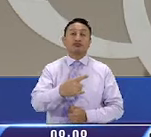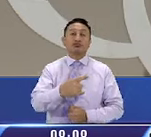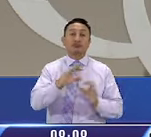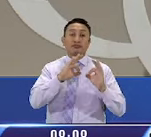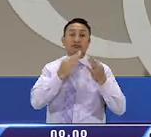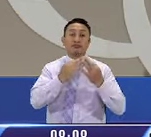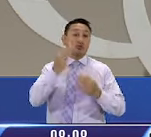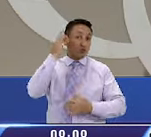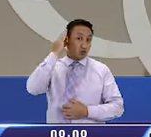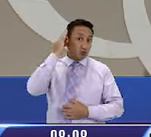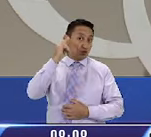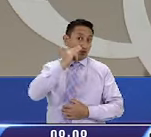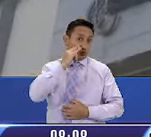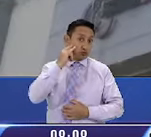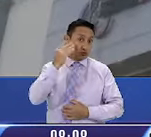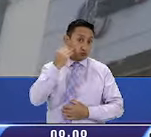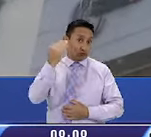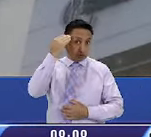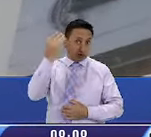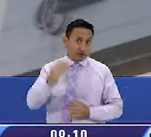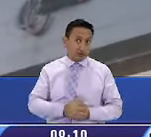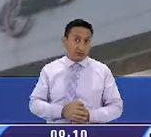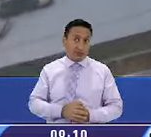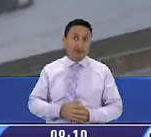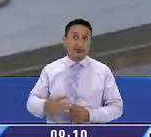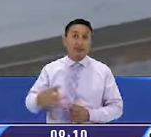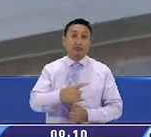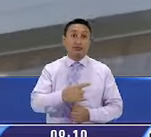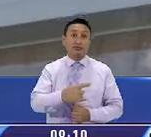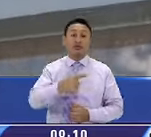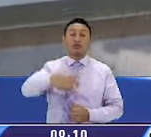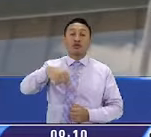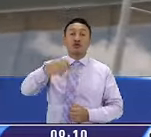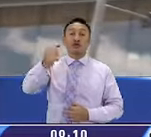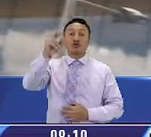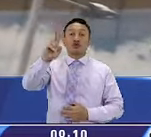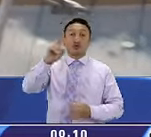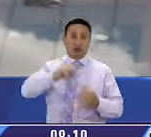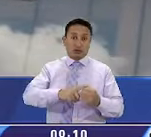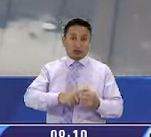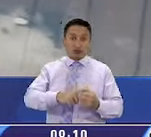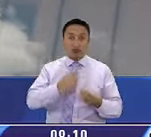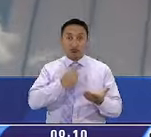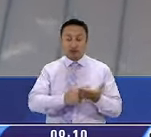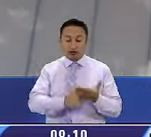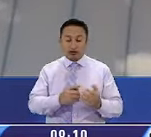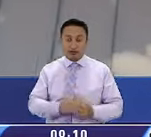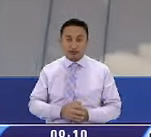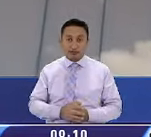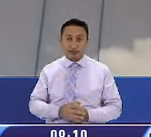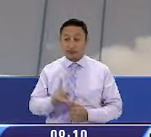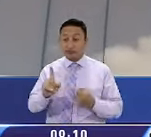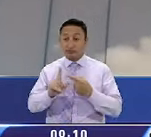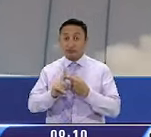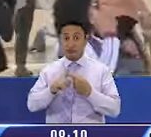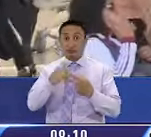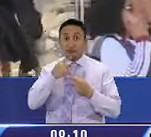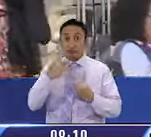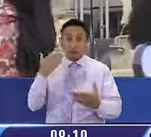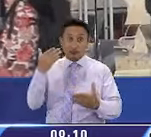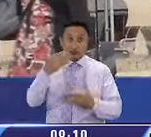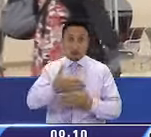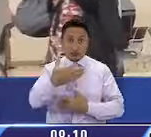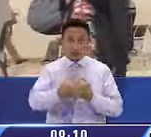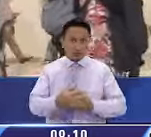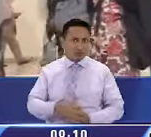Familia, Mujer, Niñez y Adolescencia, con sede en la parroquia Quitumbe Sur de Quito. Pero no solo ella anunció que acudirá a la